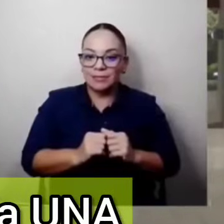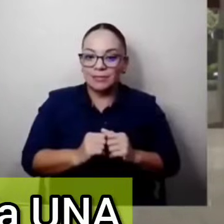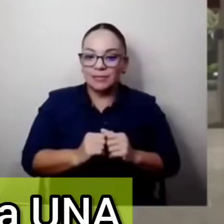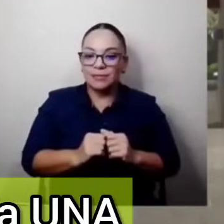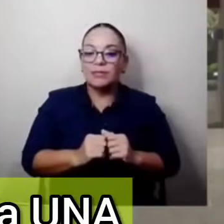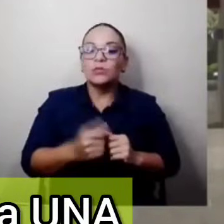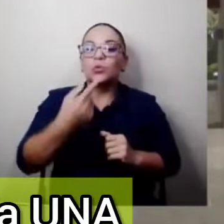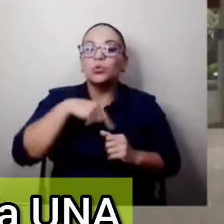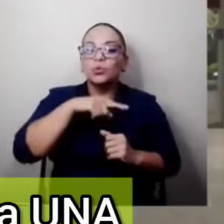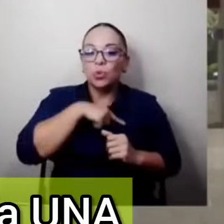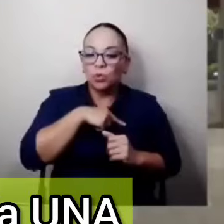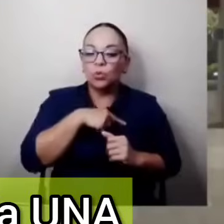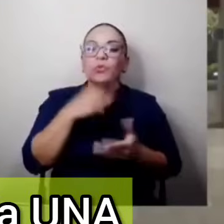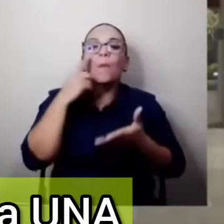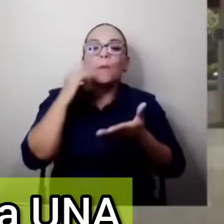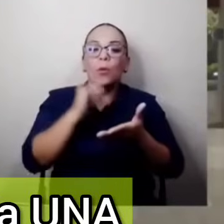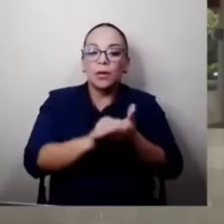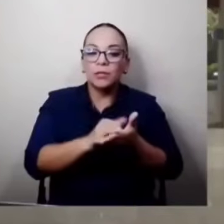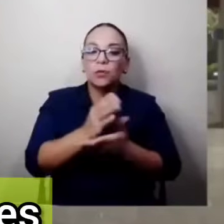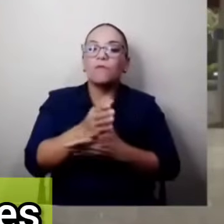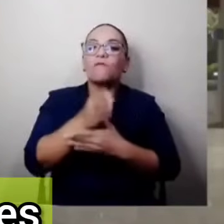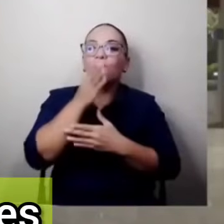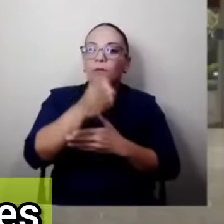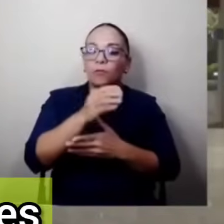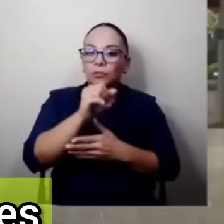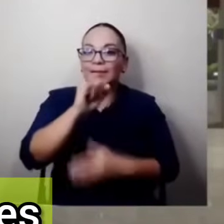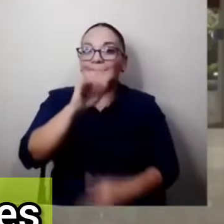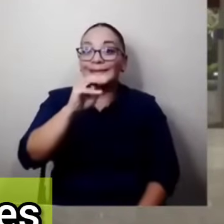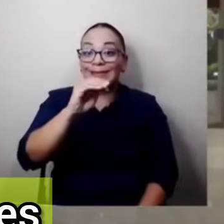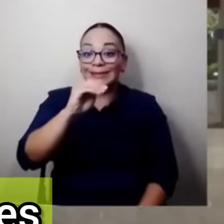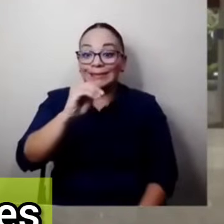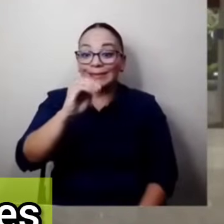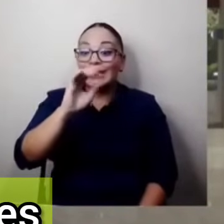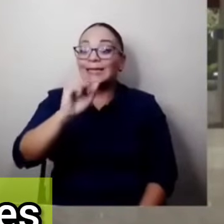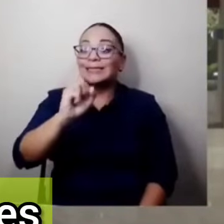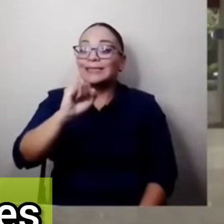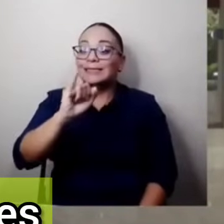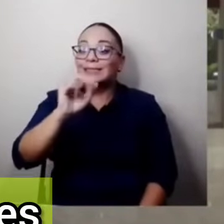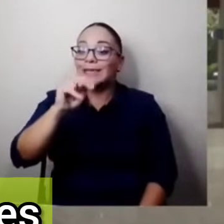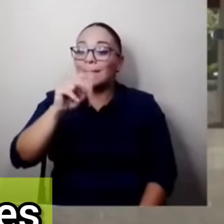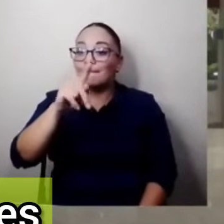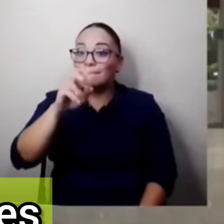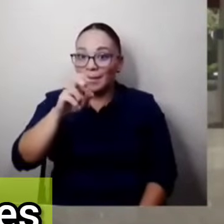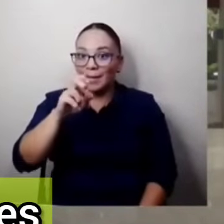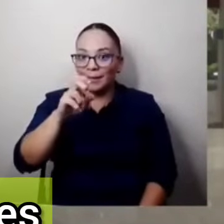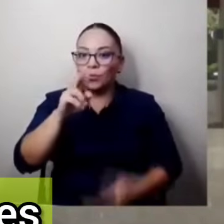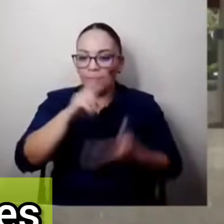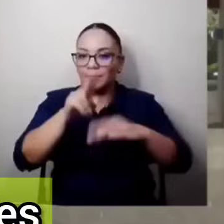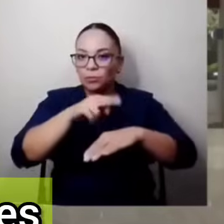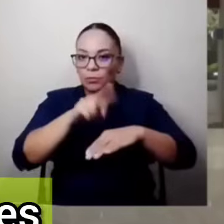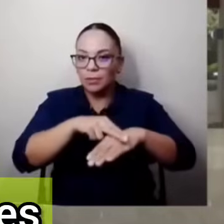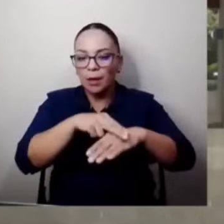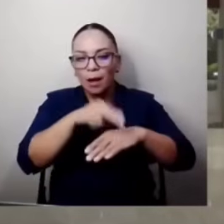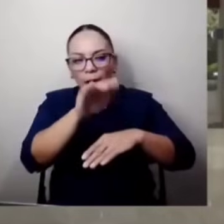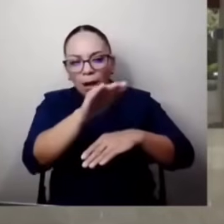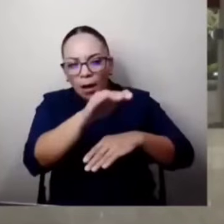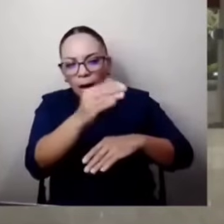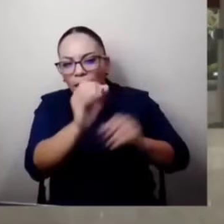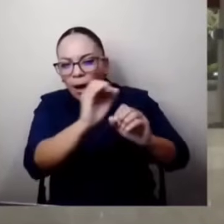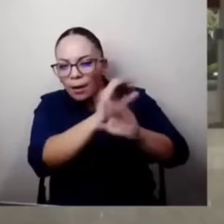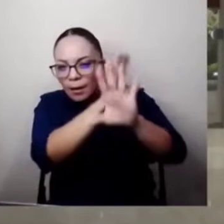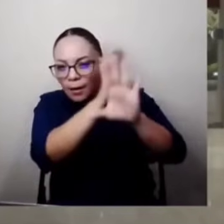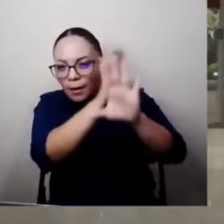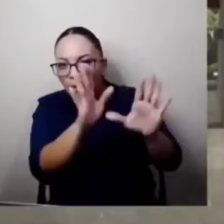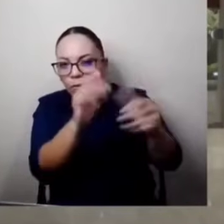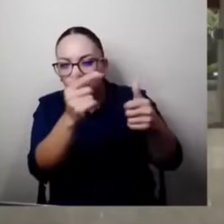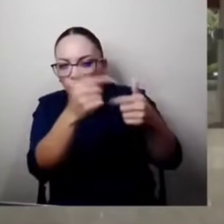acudimos al CIMPE de la UNA para que nos aclare vacíos importantes